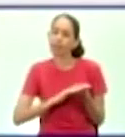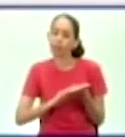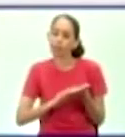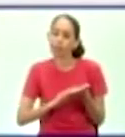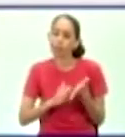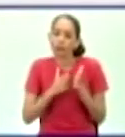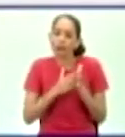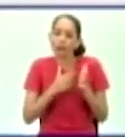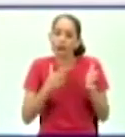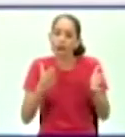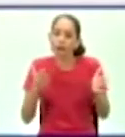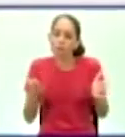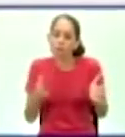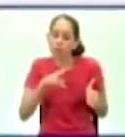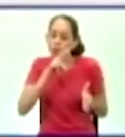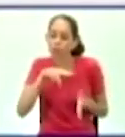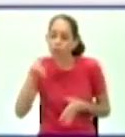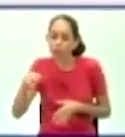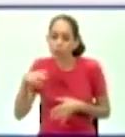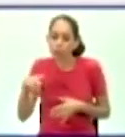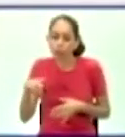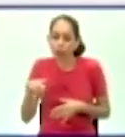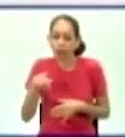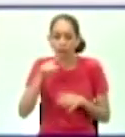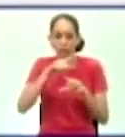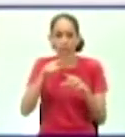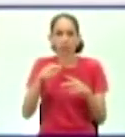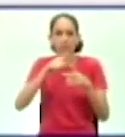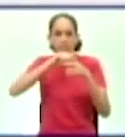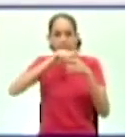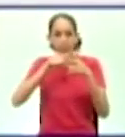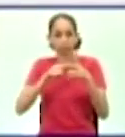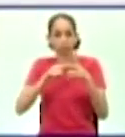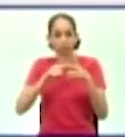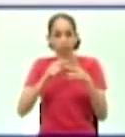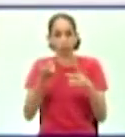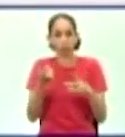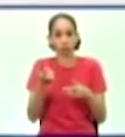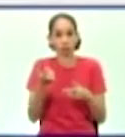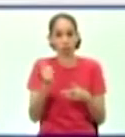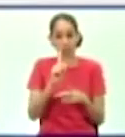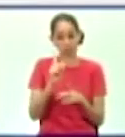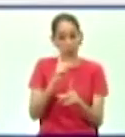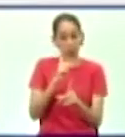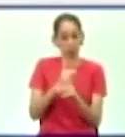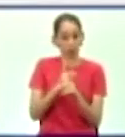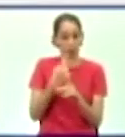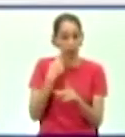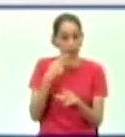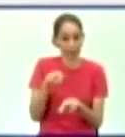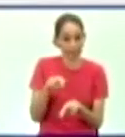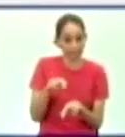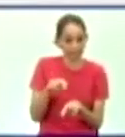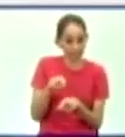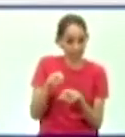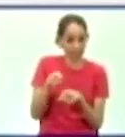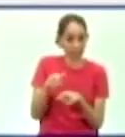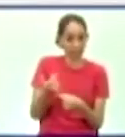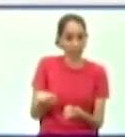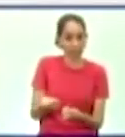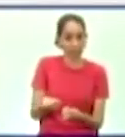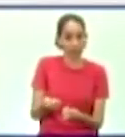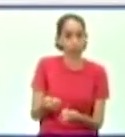ese ángulo no está determinado. Tenemos que construir un segmento adicional